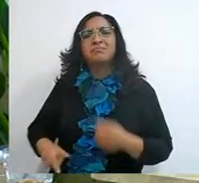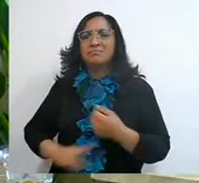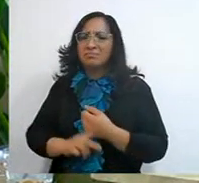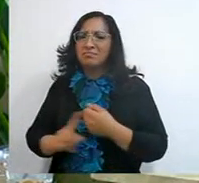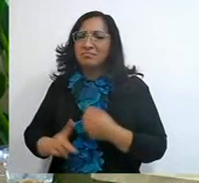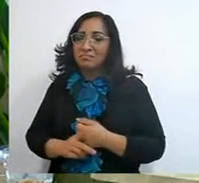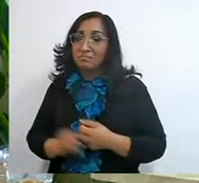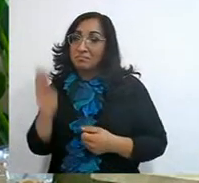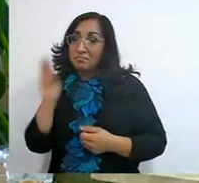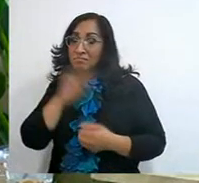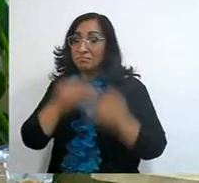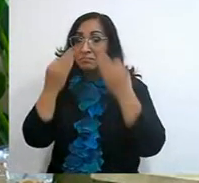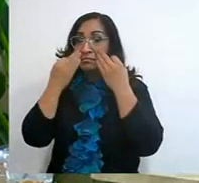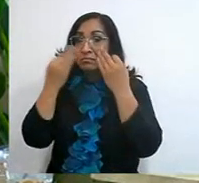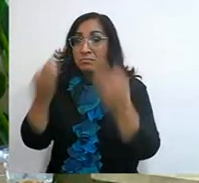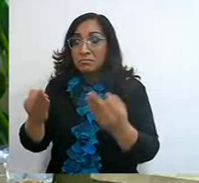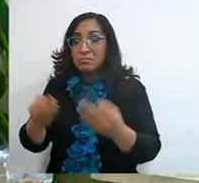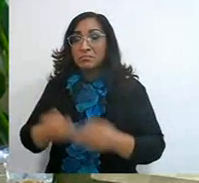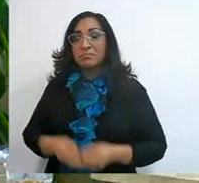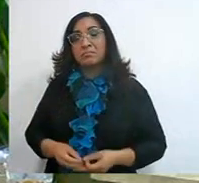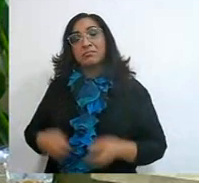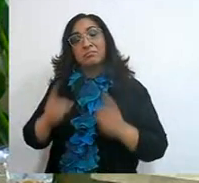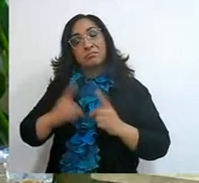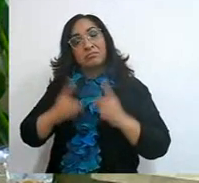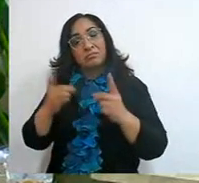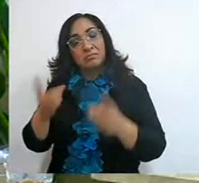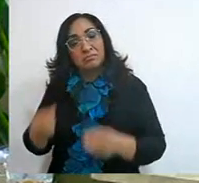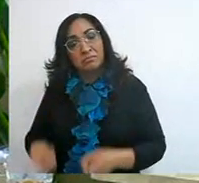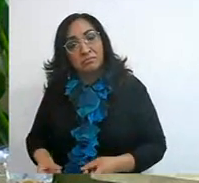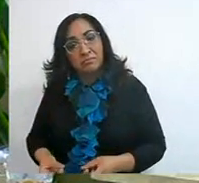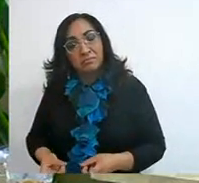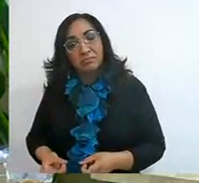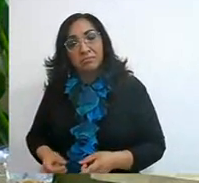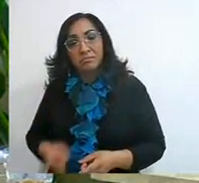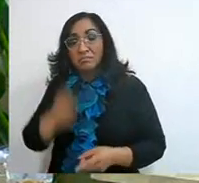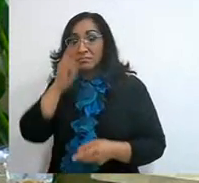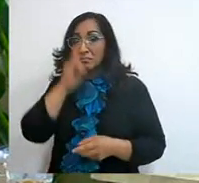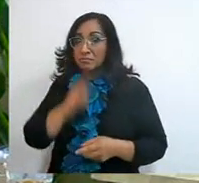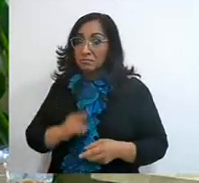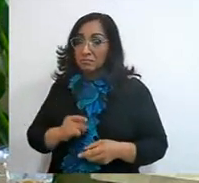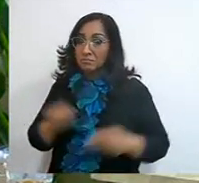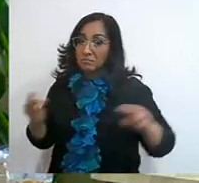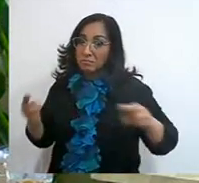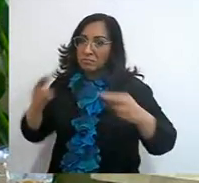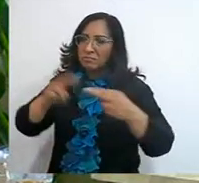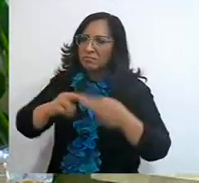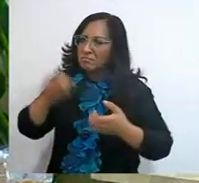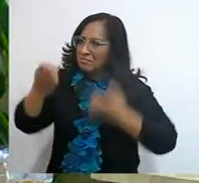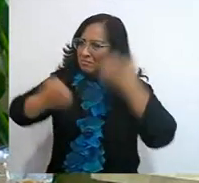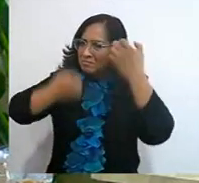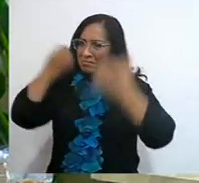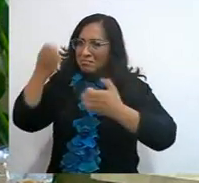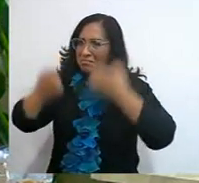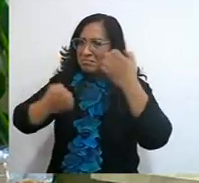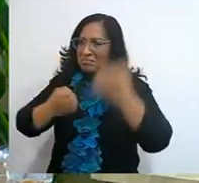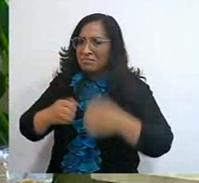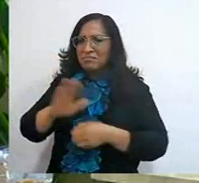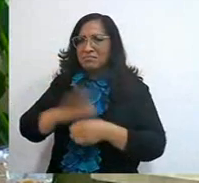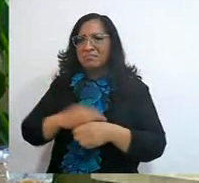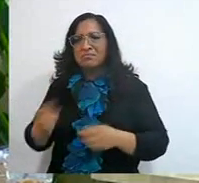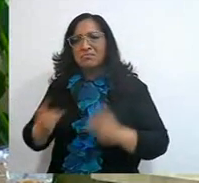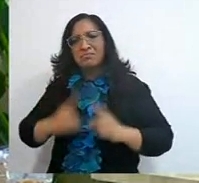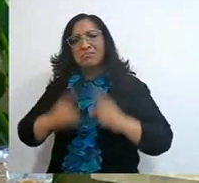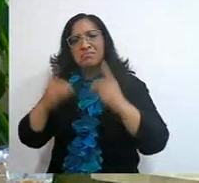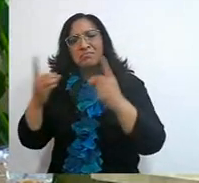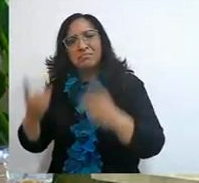Falso testimonio se da en una falsa doctrina, porque no se da el testimonio del Dios